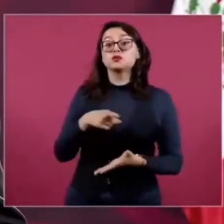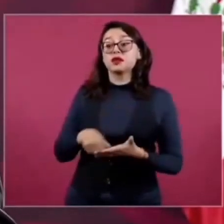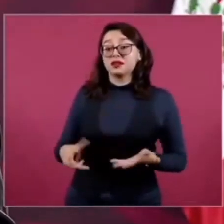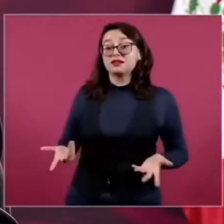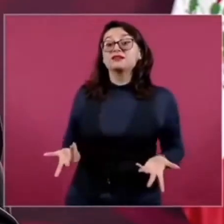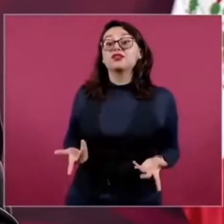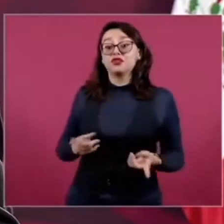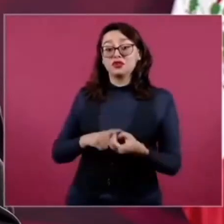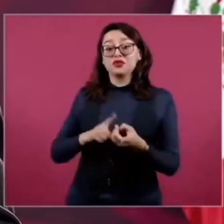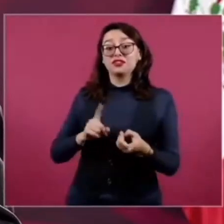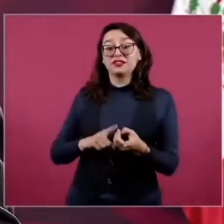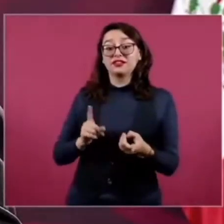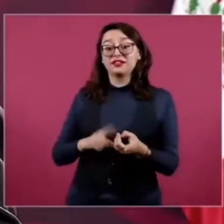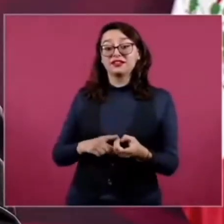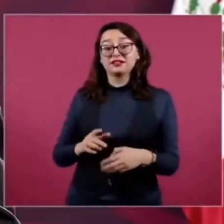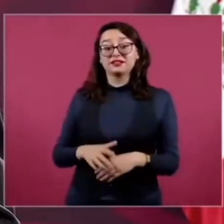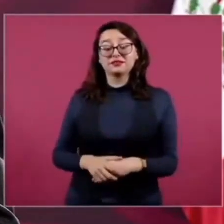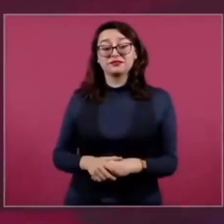pagar